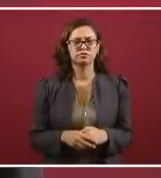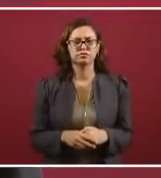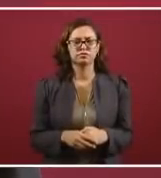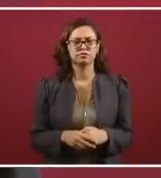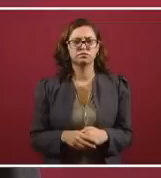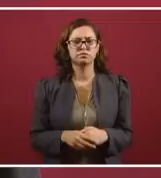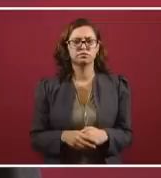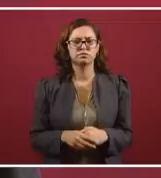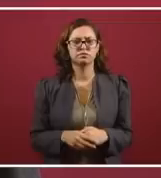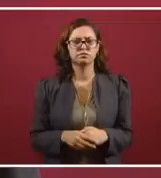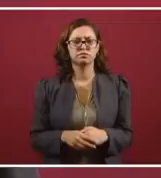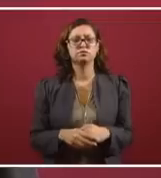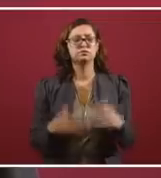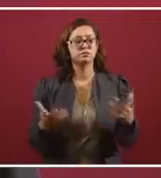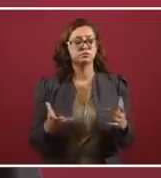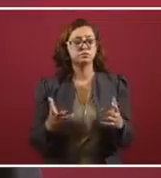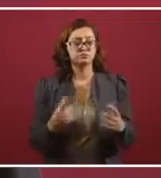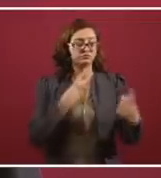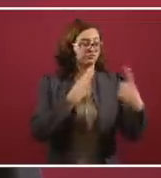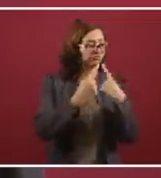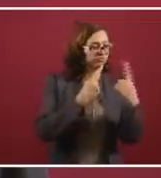por fin un acuerdo.